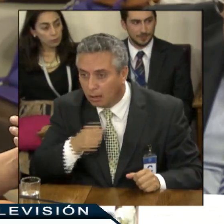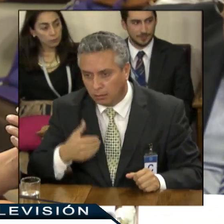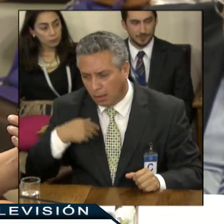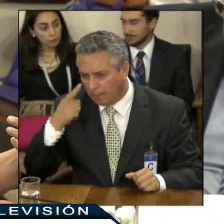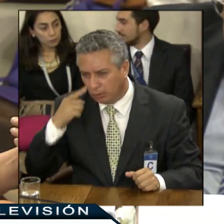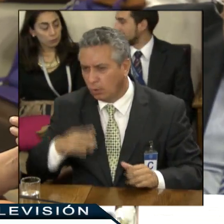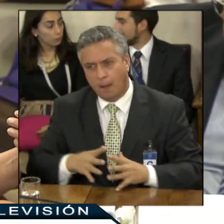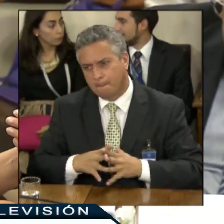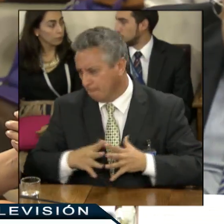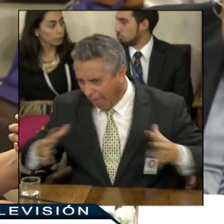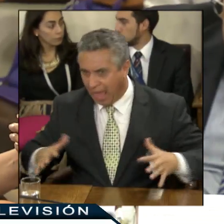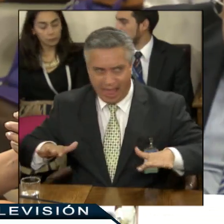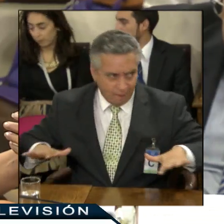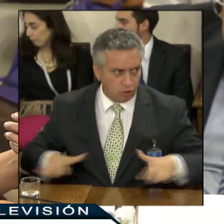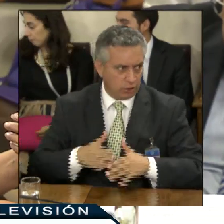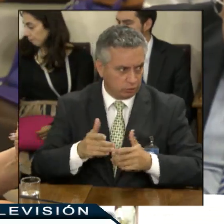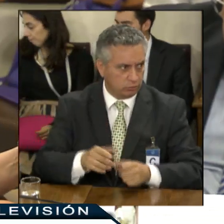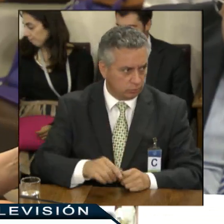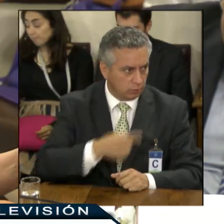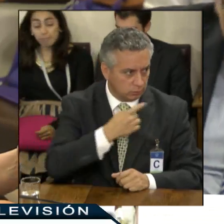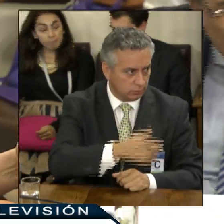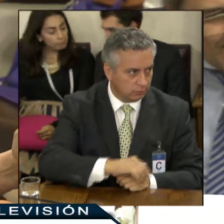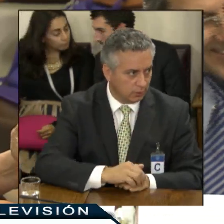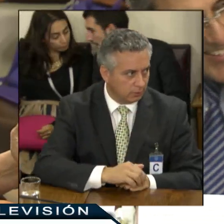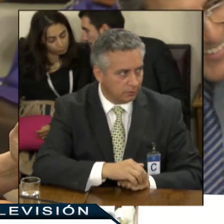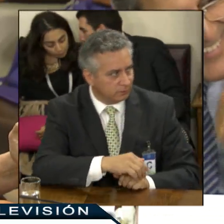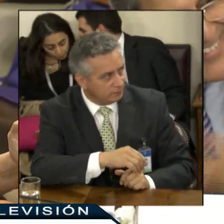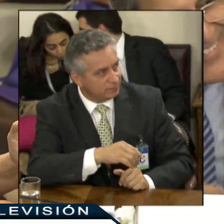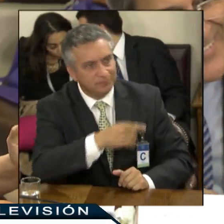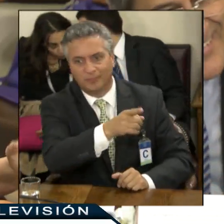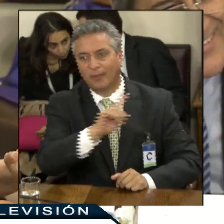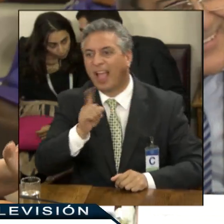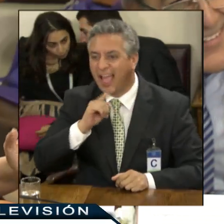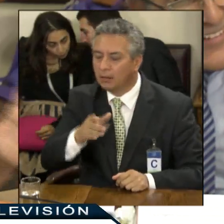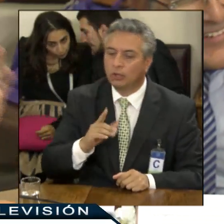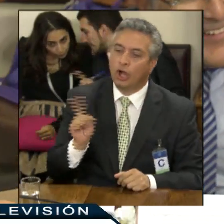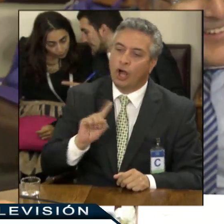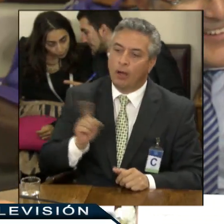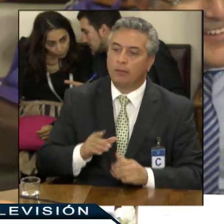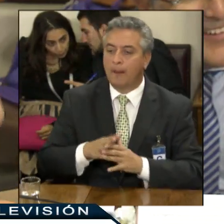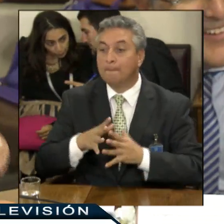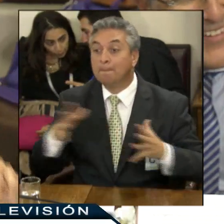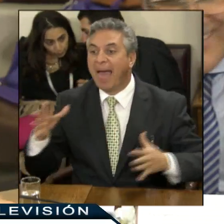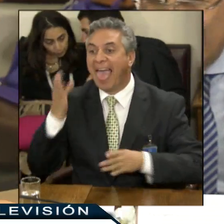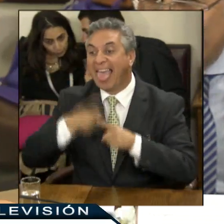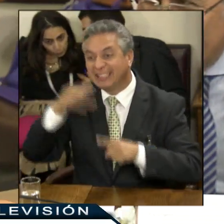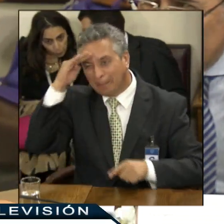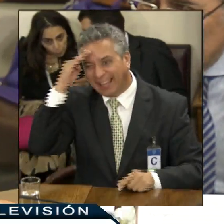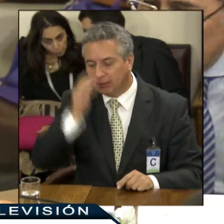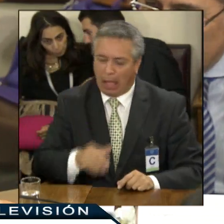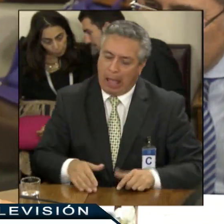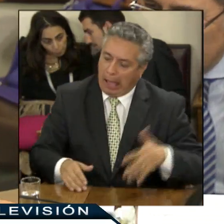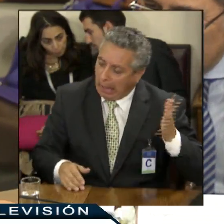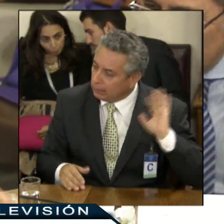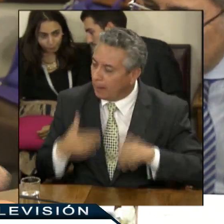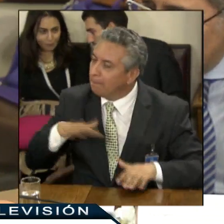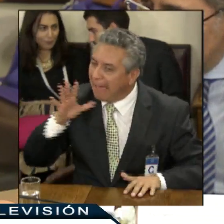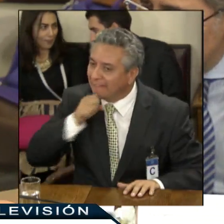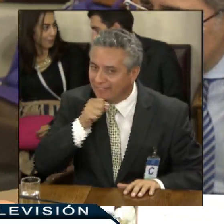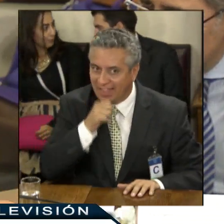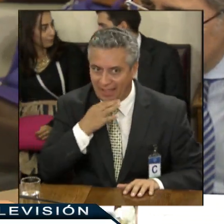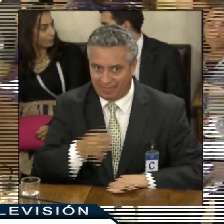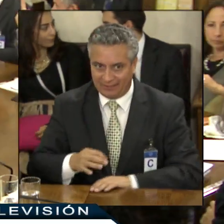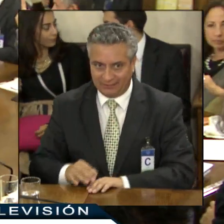esfuerzo mayor por hacer las cosas no más viej si no me importa Ah tenemos que tratar de hacer las cosas acumul com